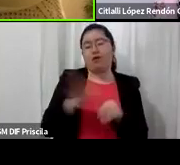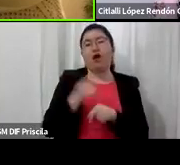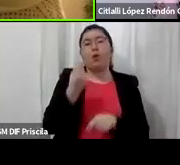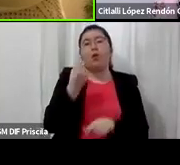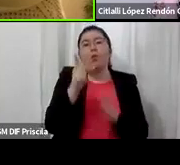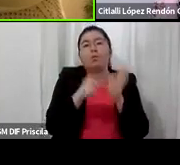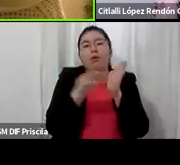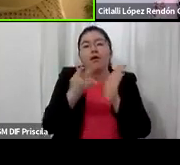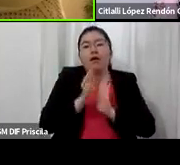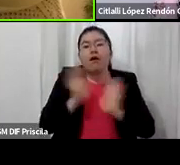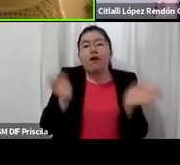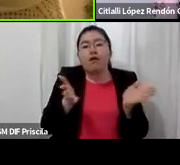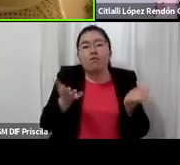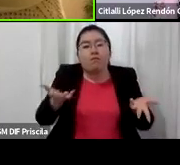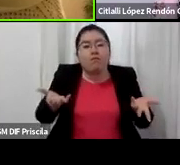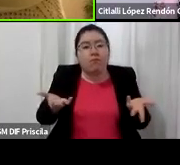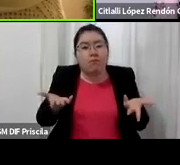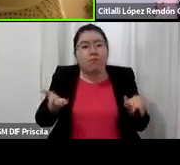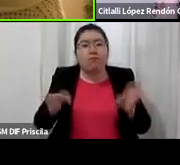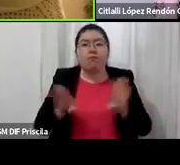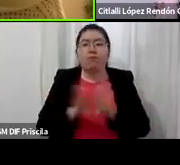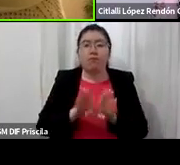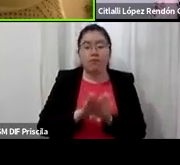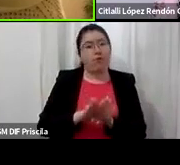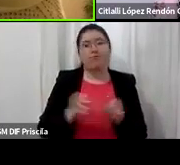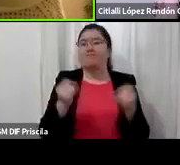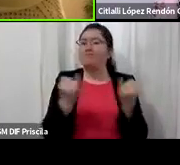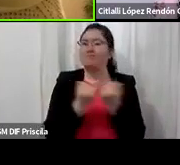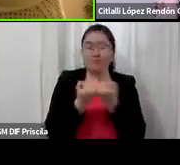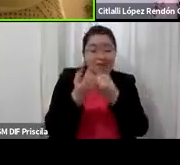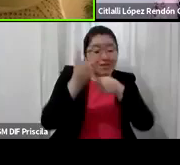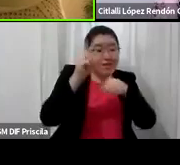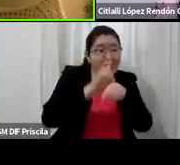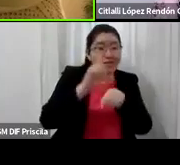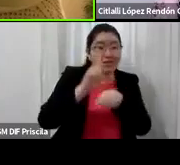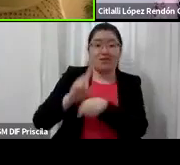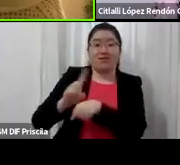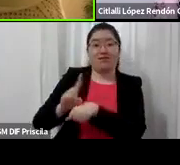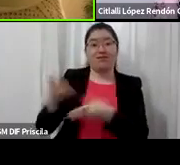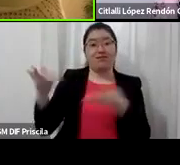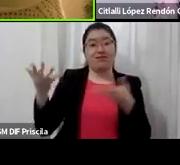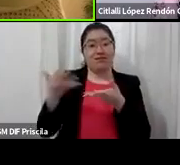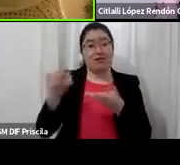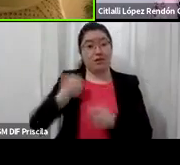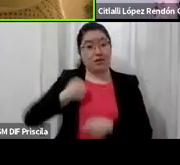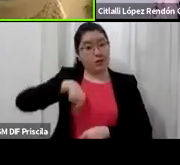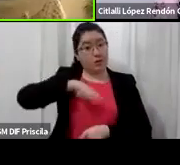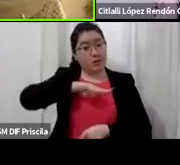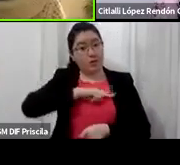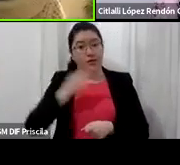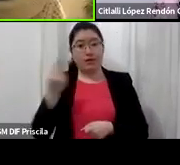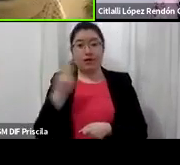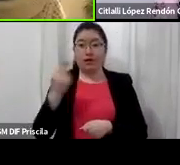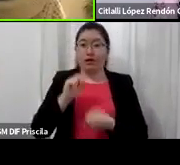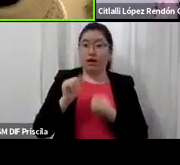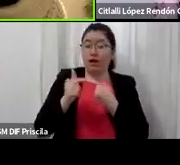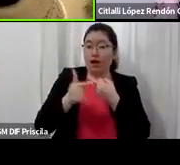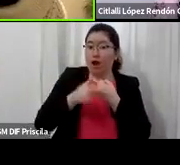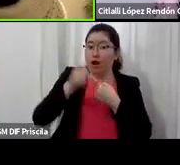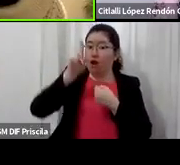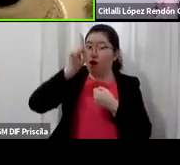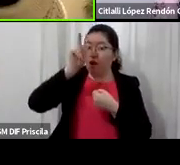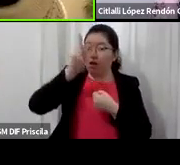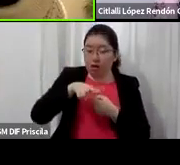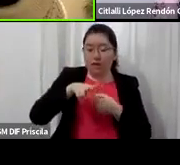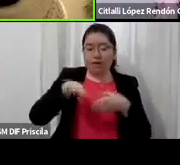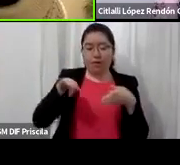Como las consultas, hacerlo algo cotidiano, y para eso creo que requeremos procesos mucho más cercanos, que